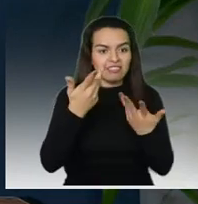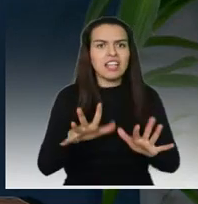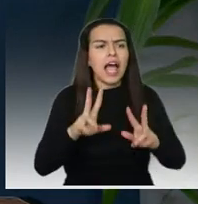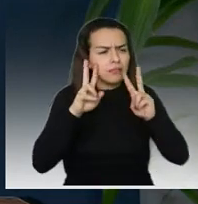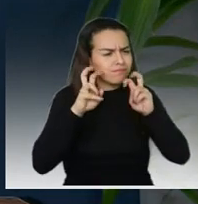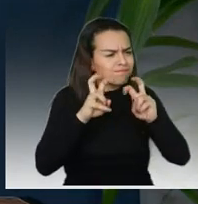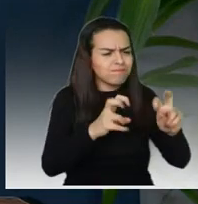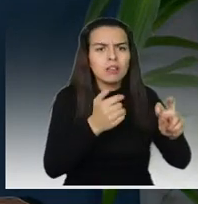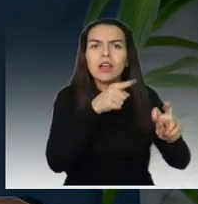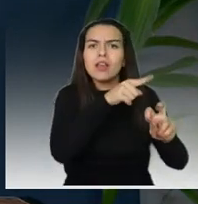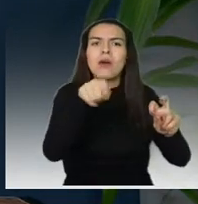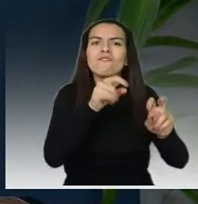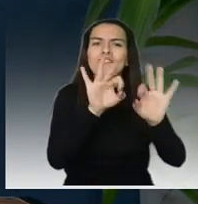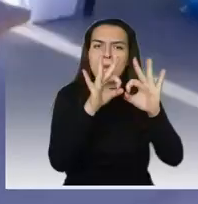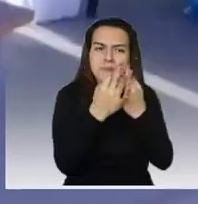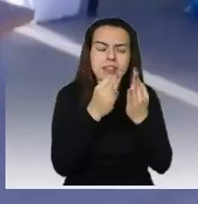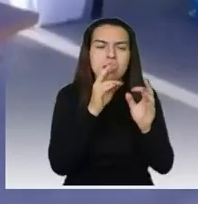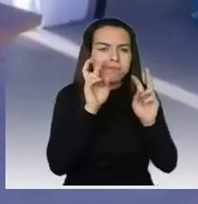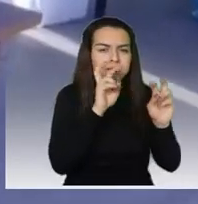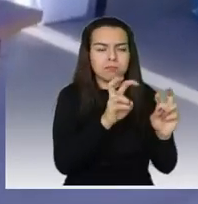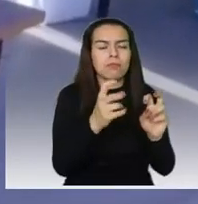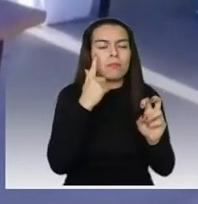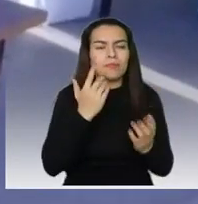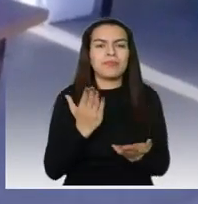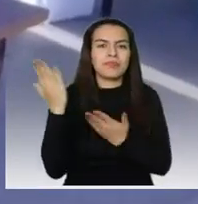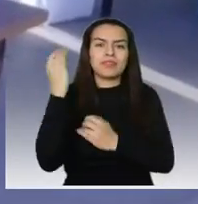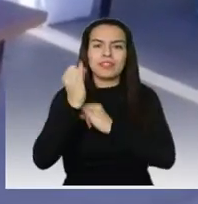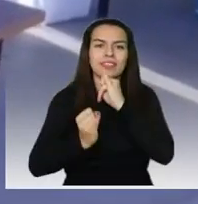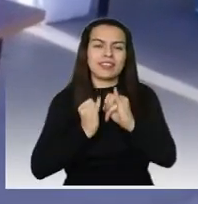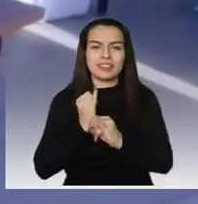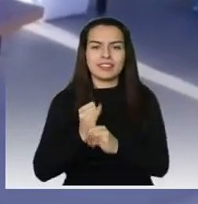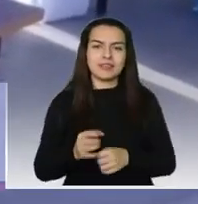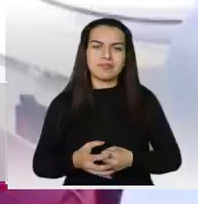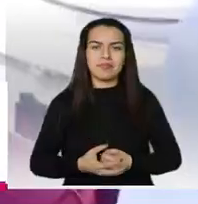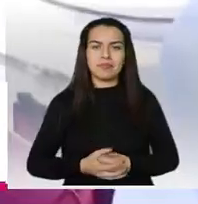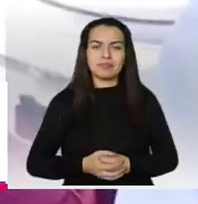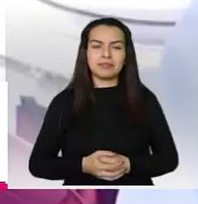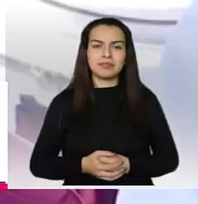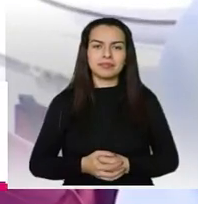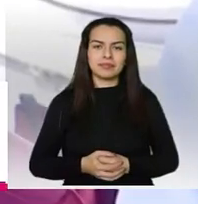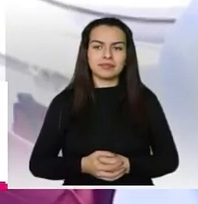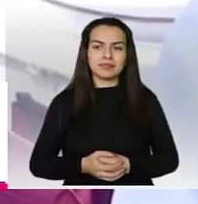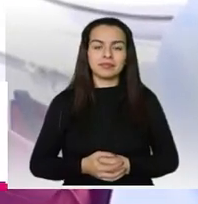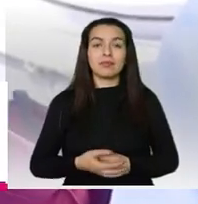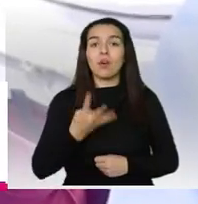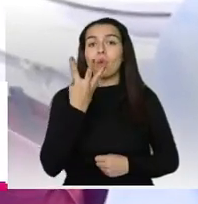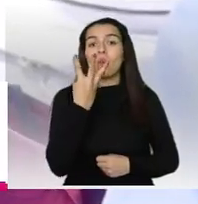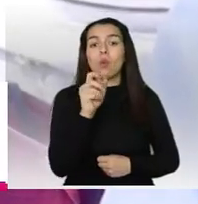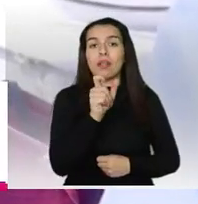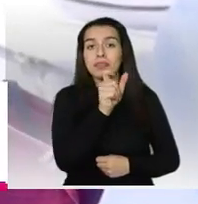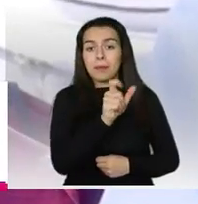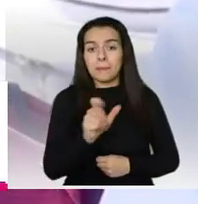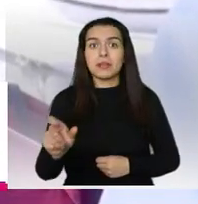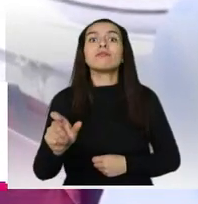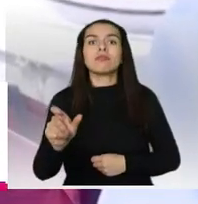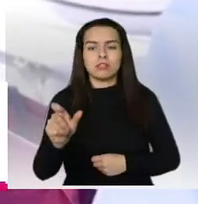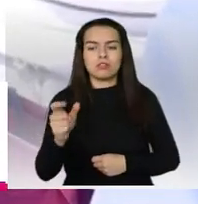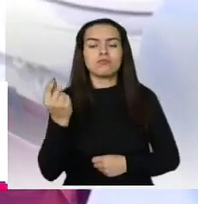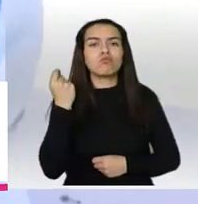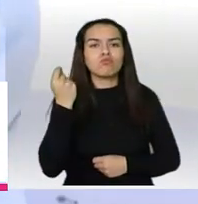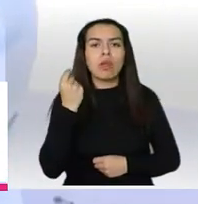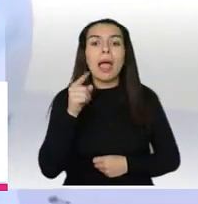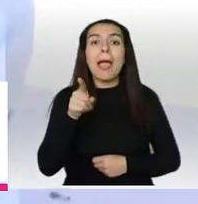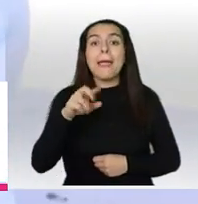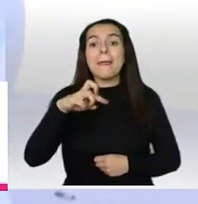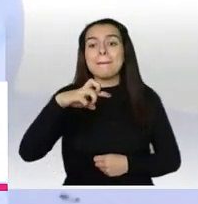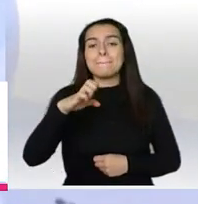nuestro Panorama Internacional. Con el reporte de 40 casos en las últimas 24 horas, Pekín confirma el rebrote de COVID-19